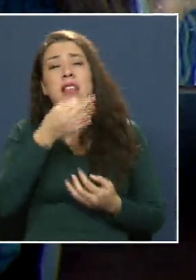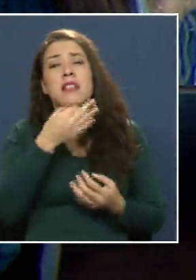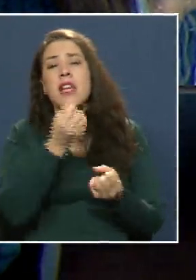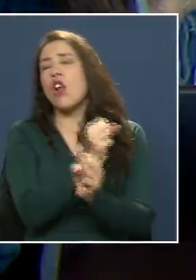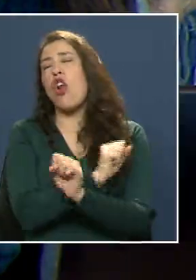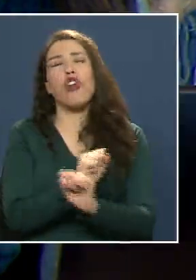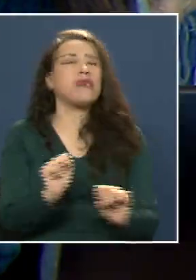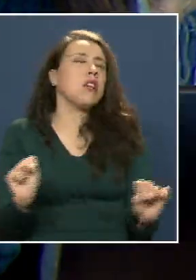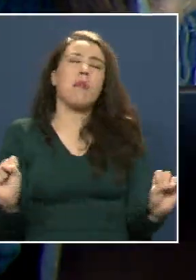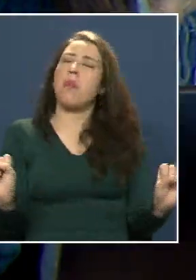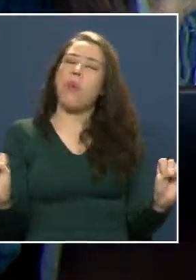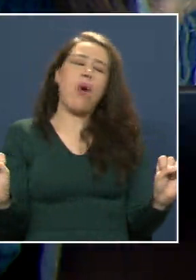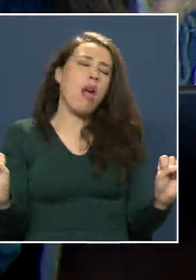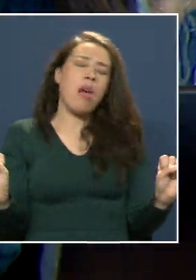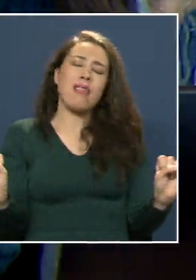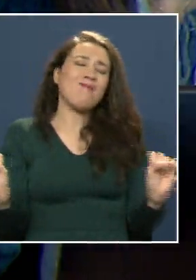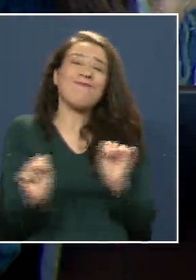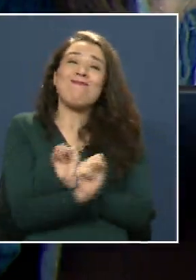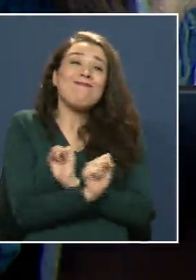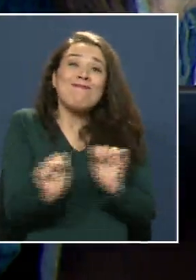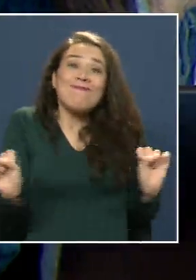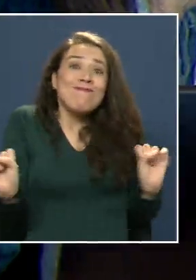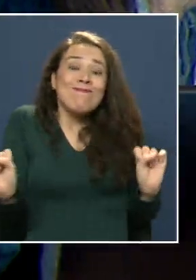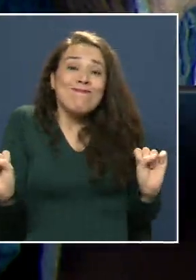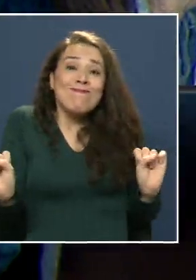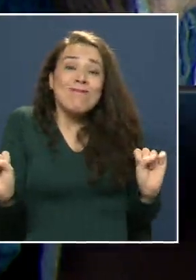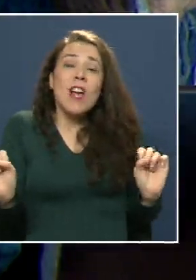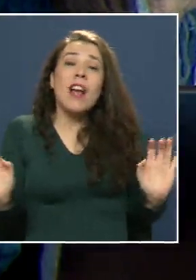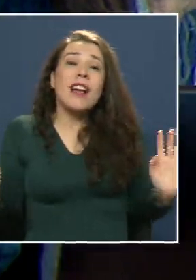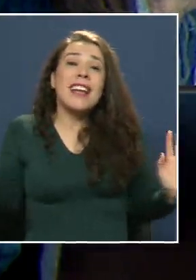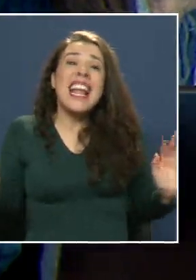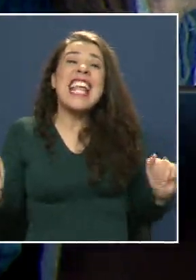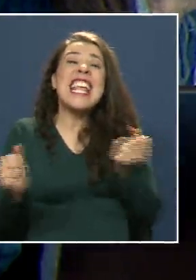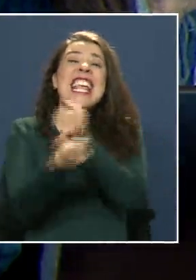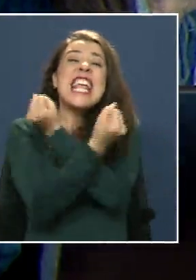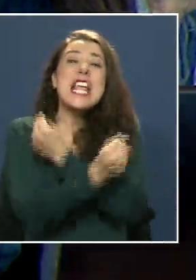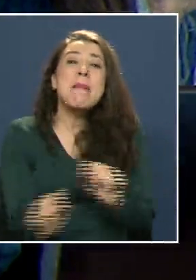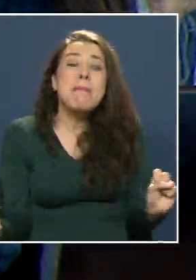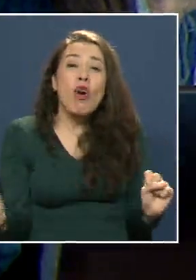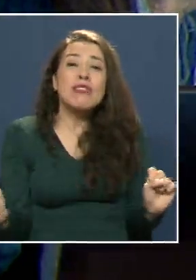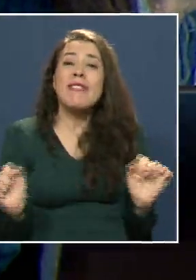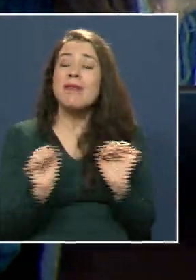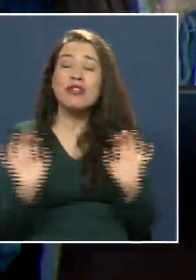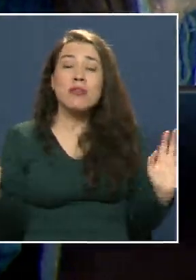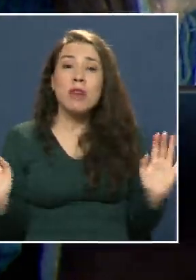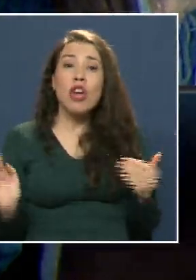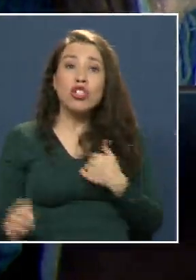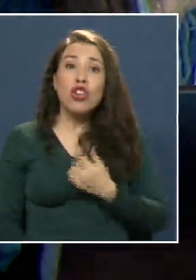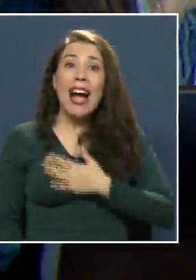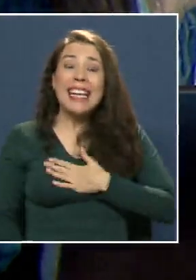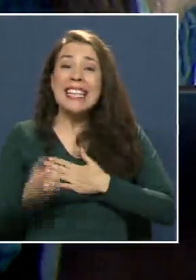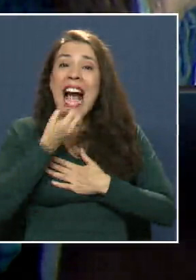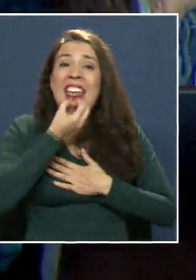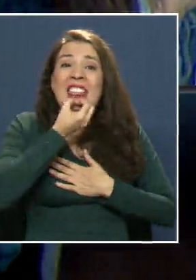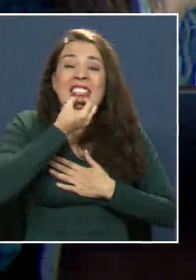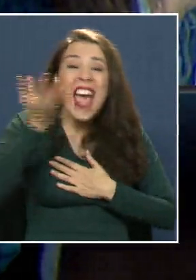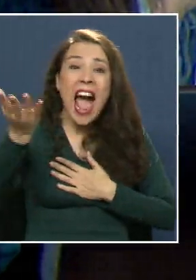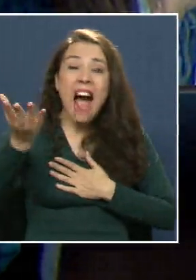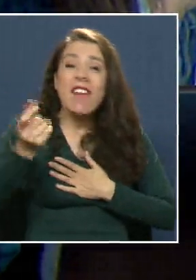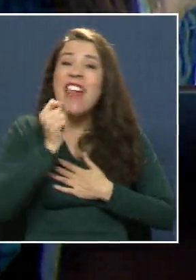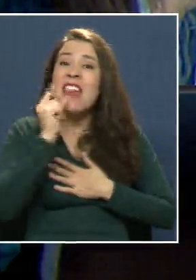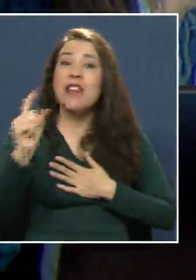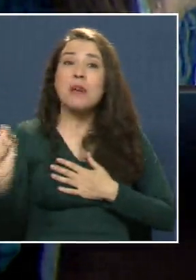es imposible, no hay ninguna posibilidad. Cuando yo quise denunciar por primera